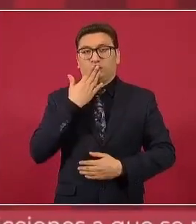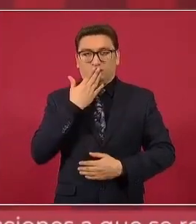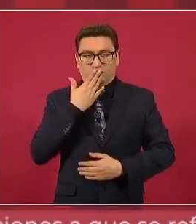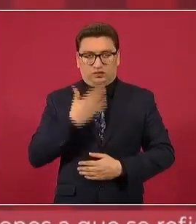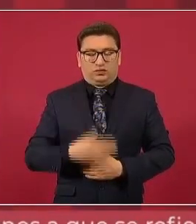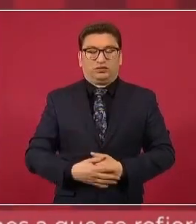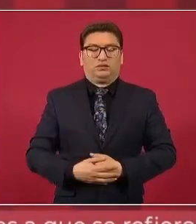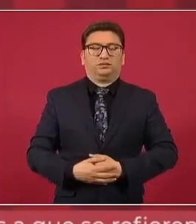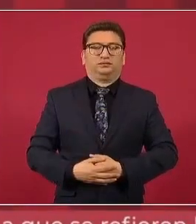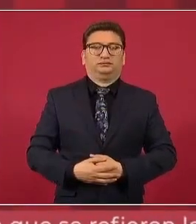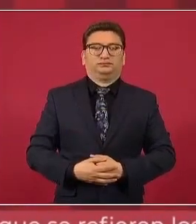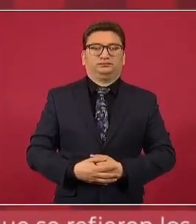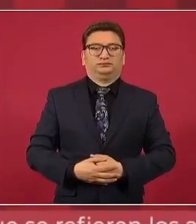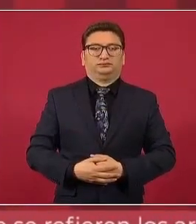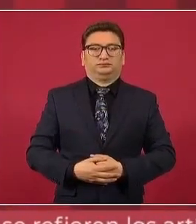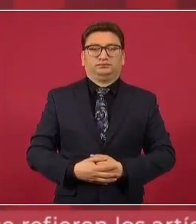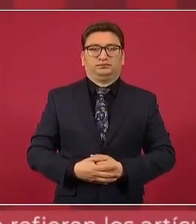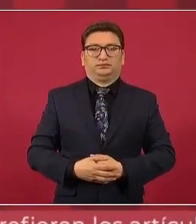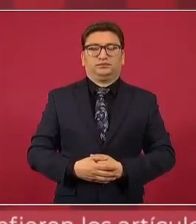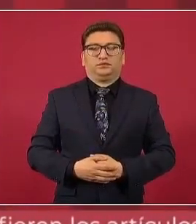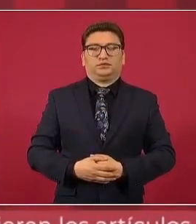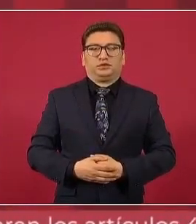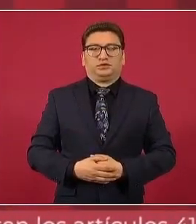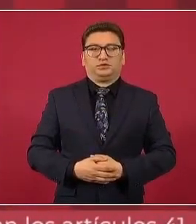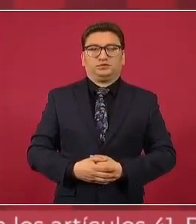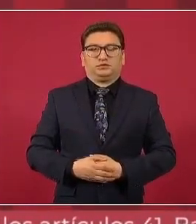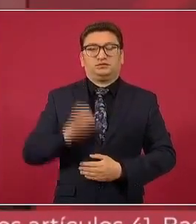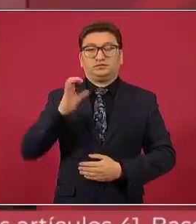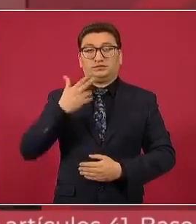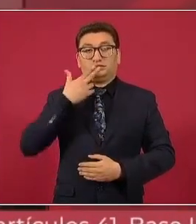Sonora, en Chihuahua,